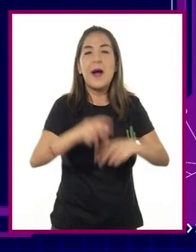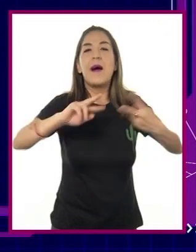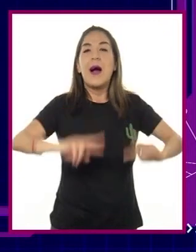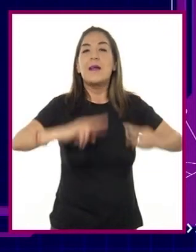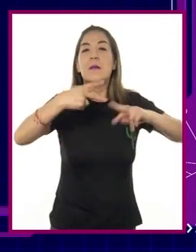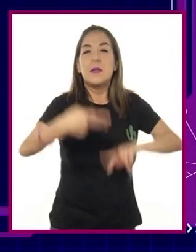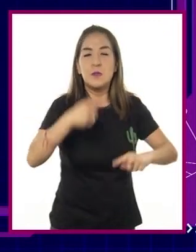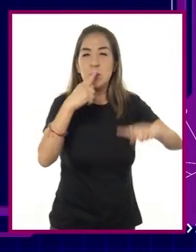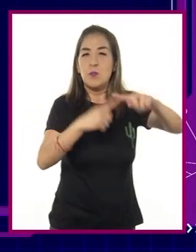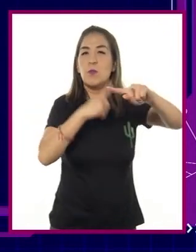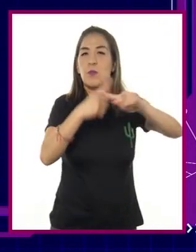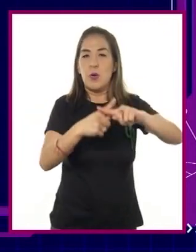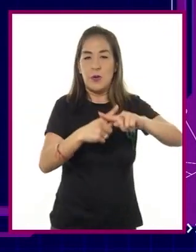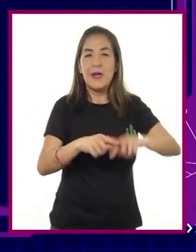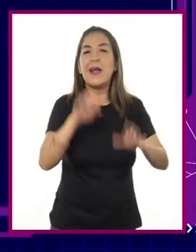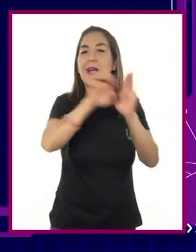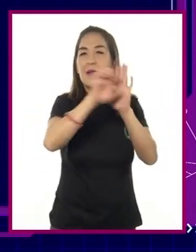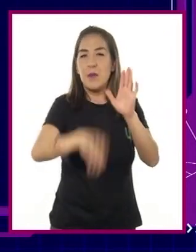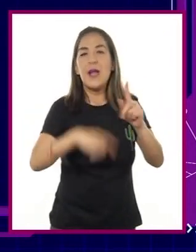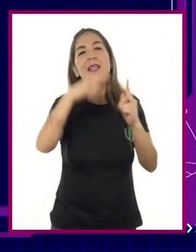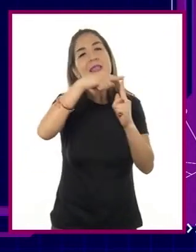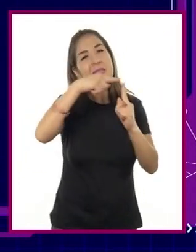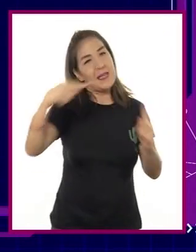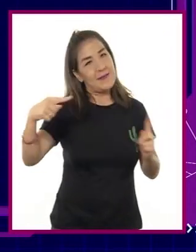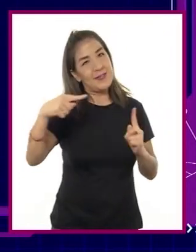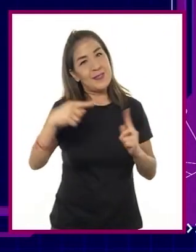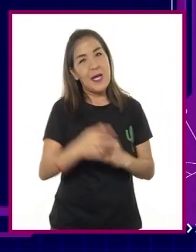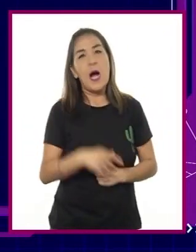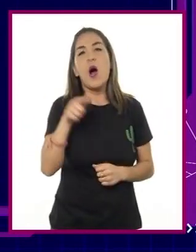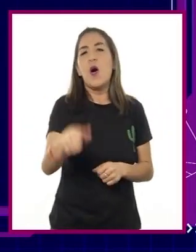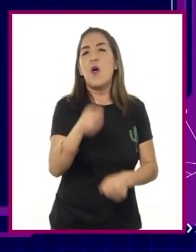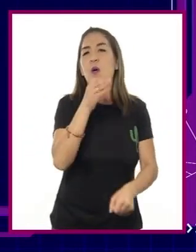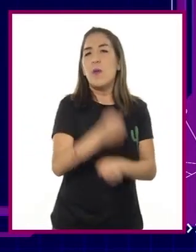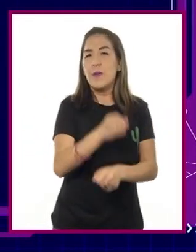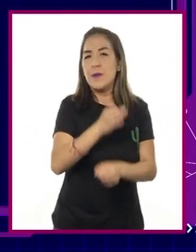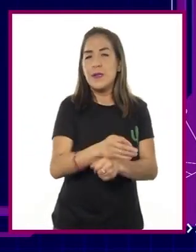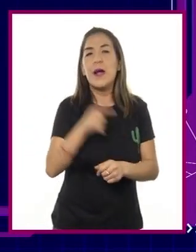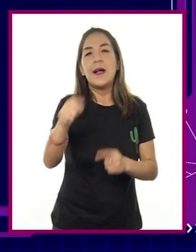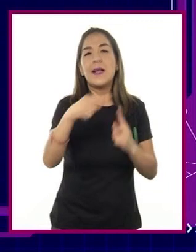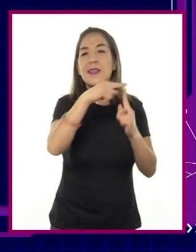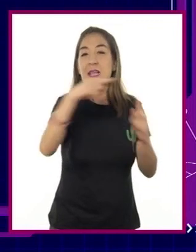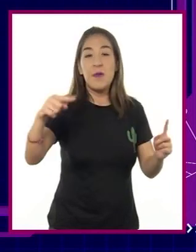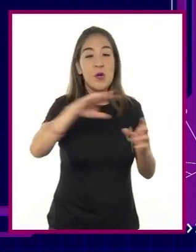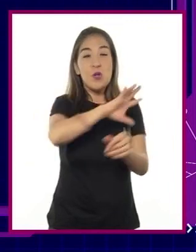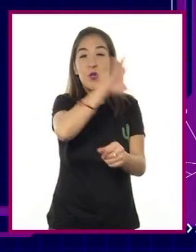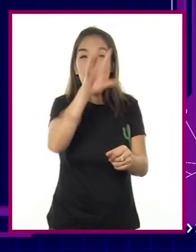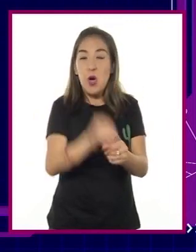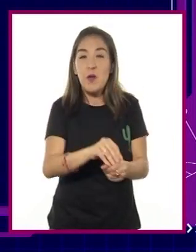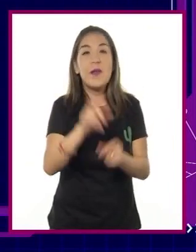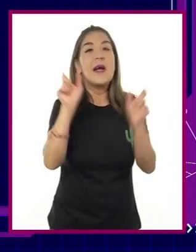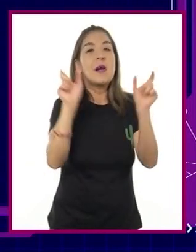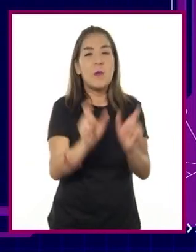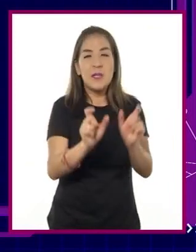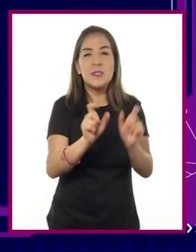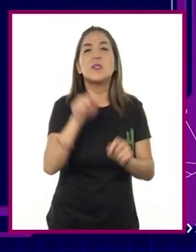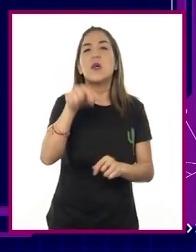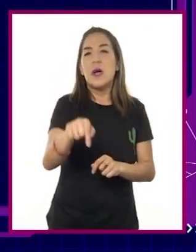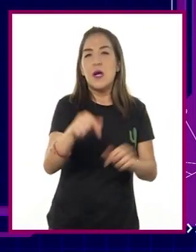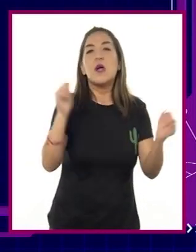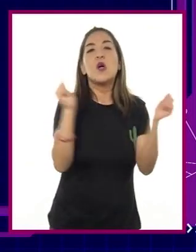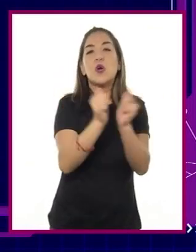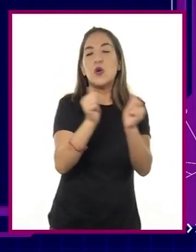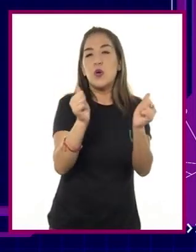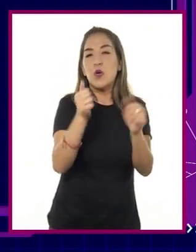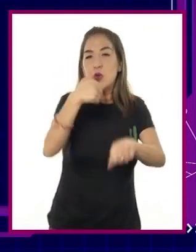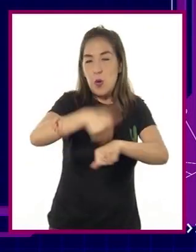de la multiplicación, es decir, la división. En este caso, vamos a dividir toda la ecuación entre 2, ya que 2 es